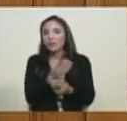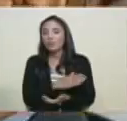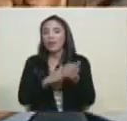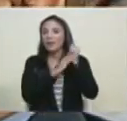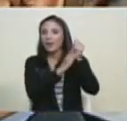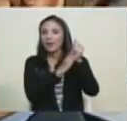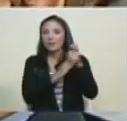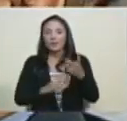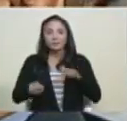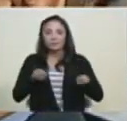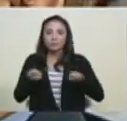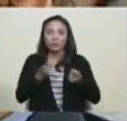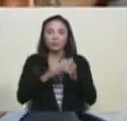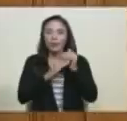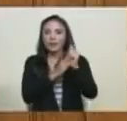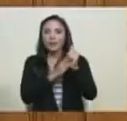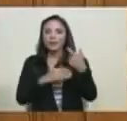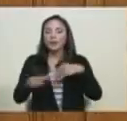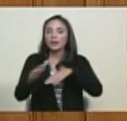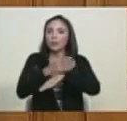de manera directa la operación,